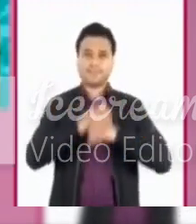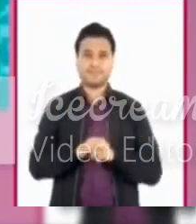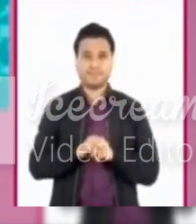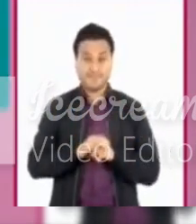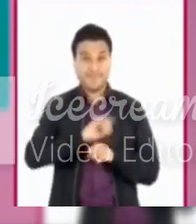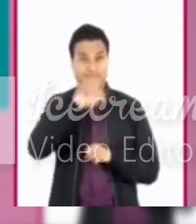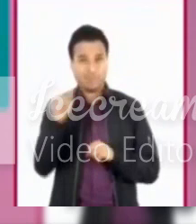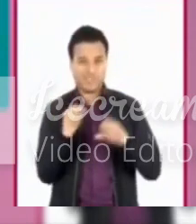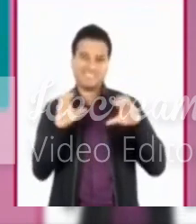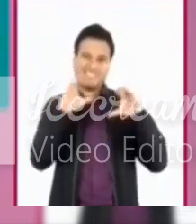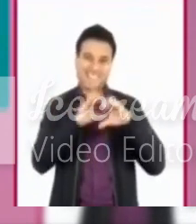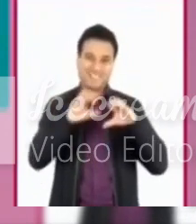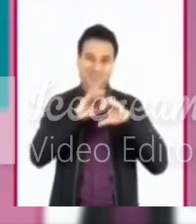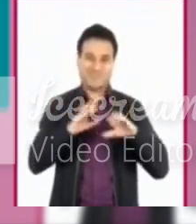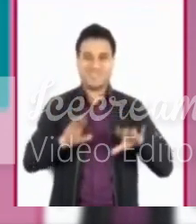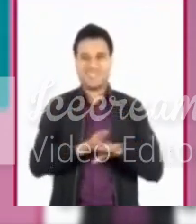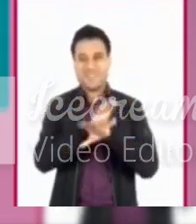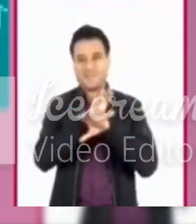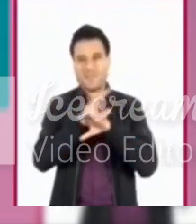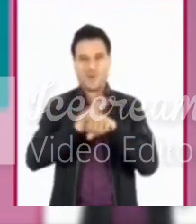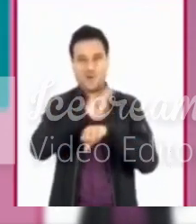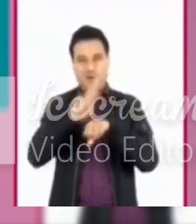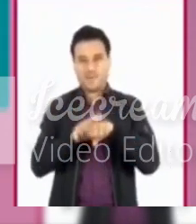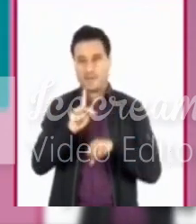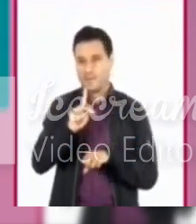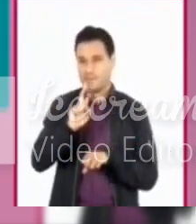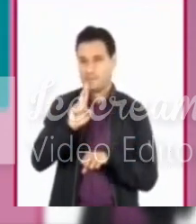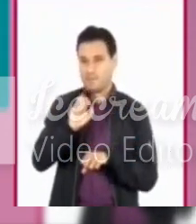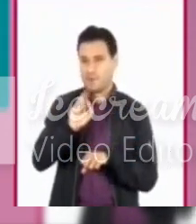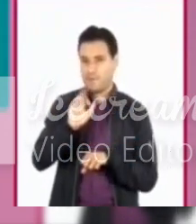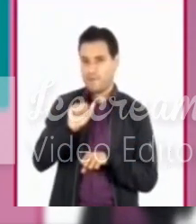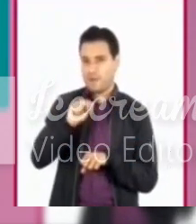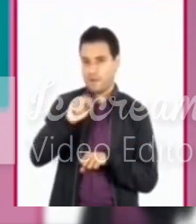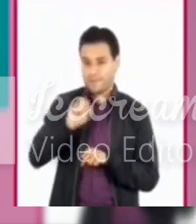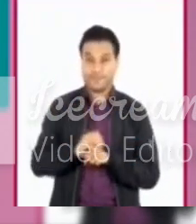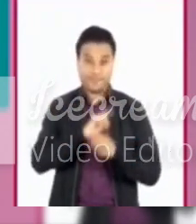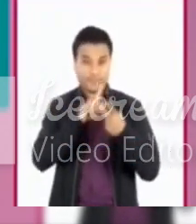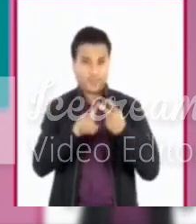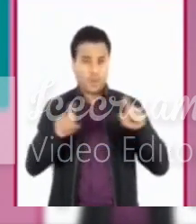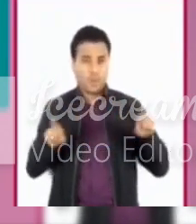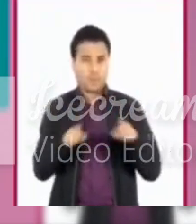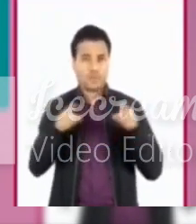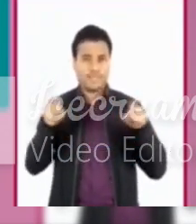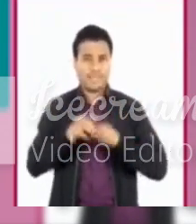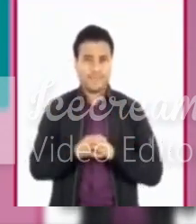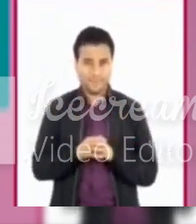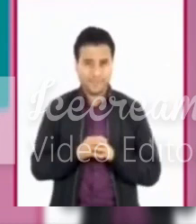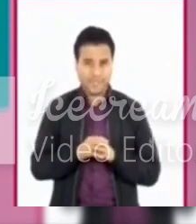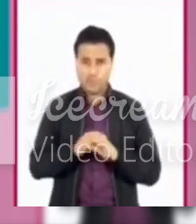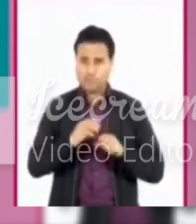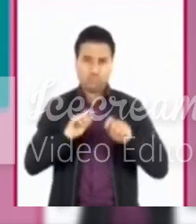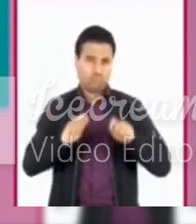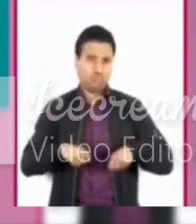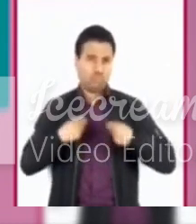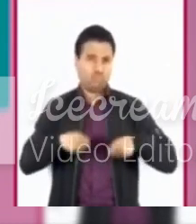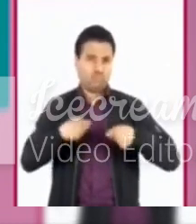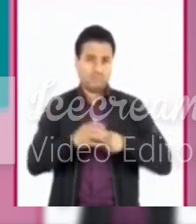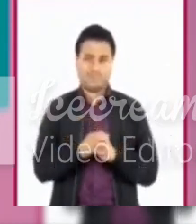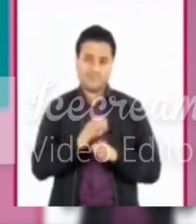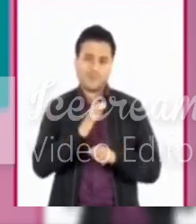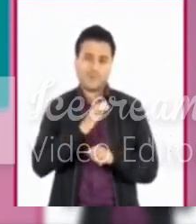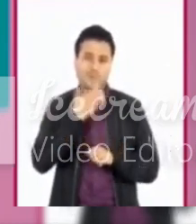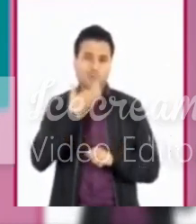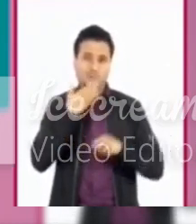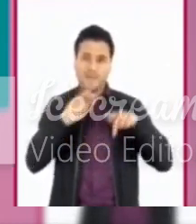profanas. La música folclórica, también llamada tradicional, se ha transmitido oralmente de generación